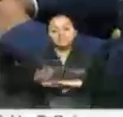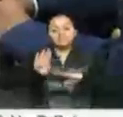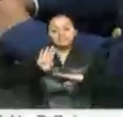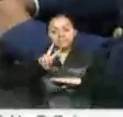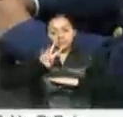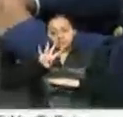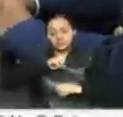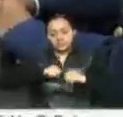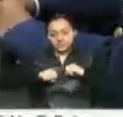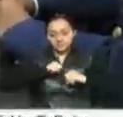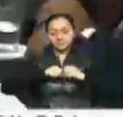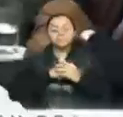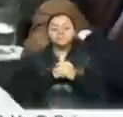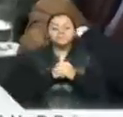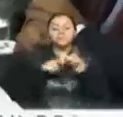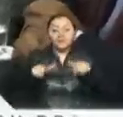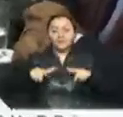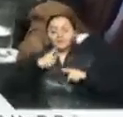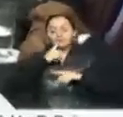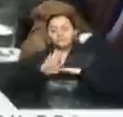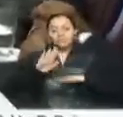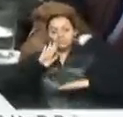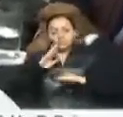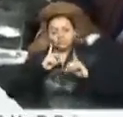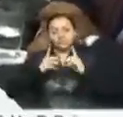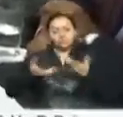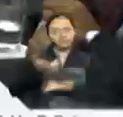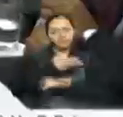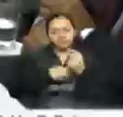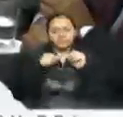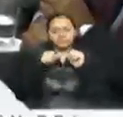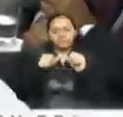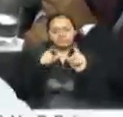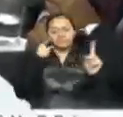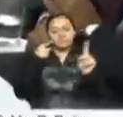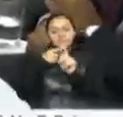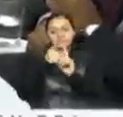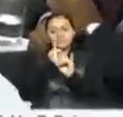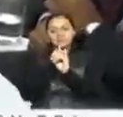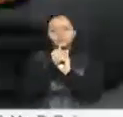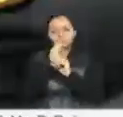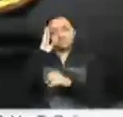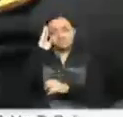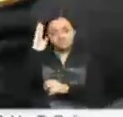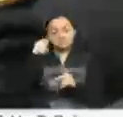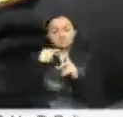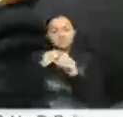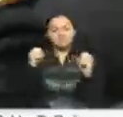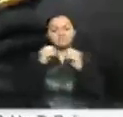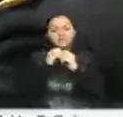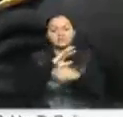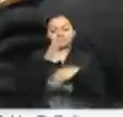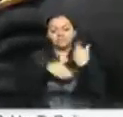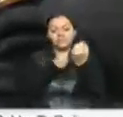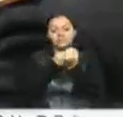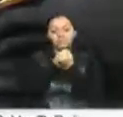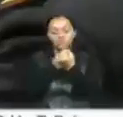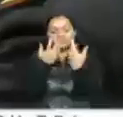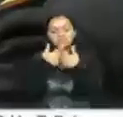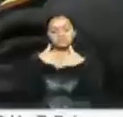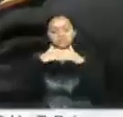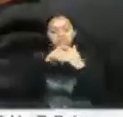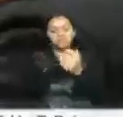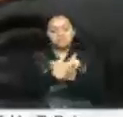mayo. Moreno reiteró su compromiso de mantener un diálogo permanente y directo con la institución militar y prestar su apoyo al